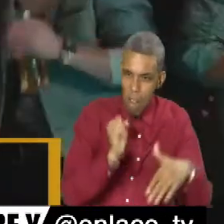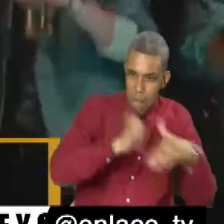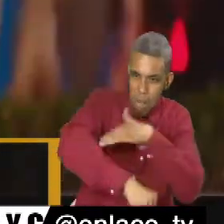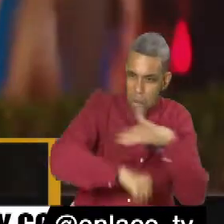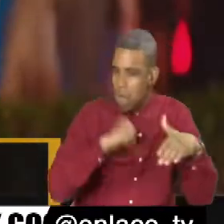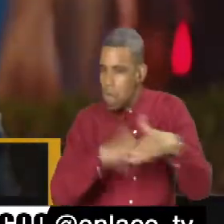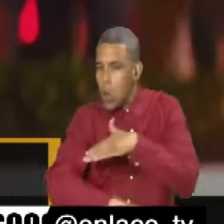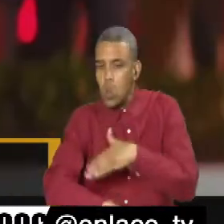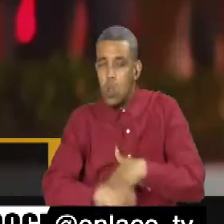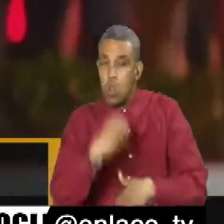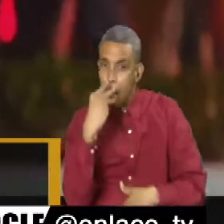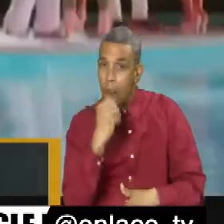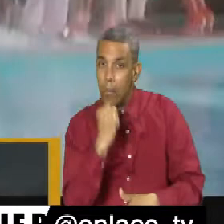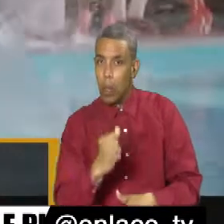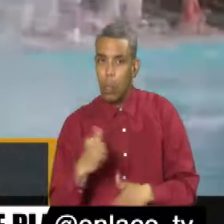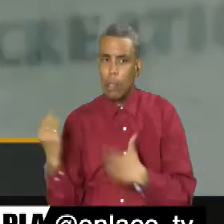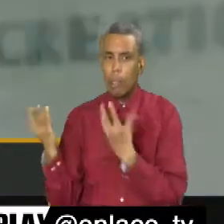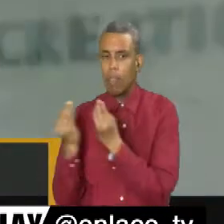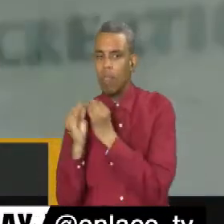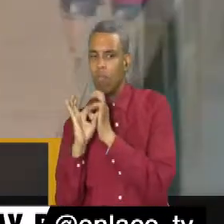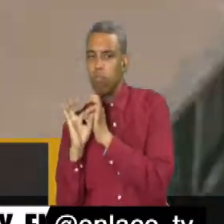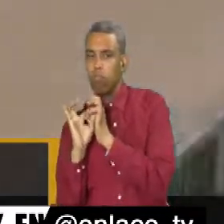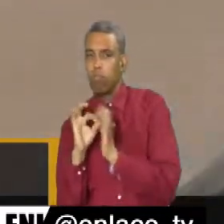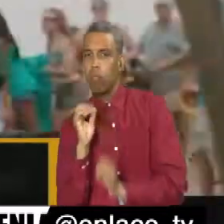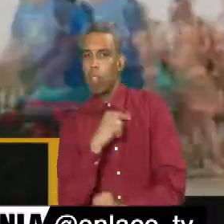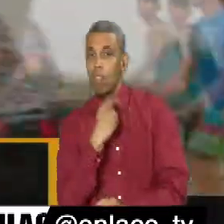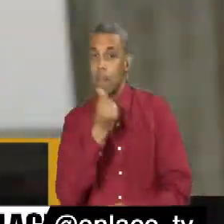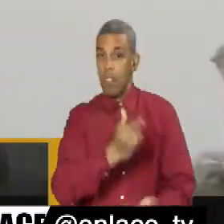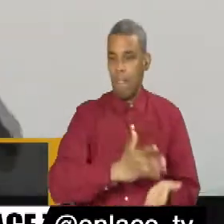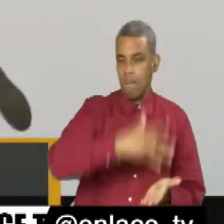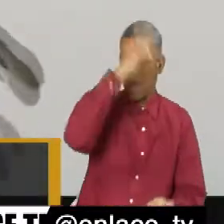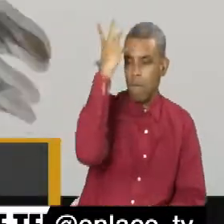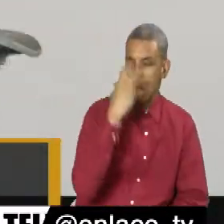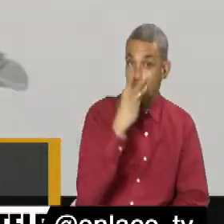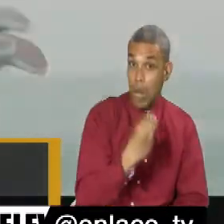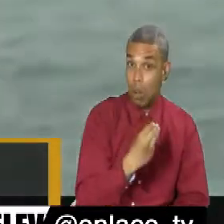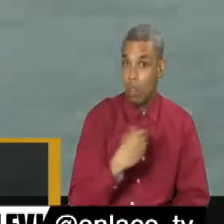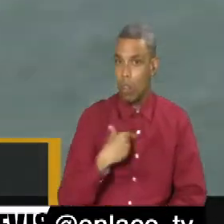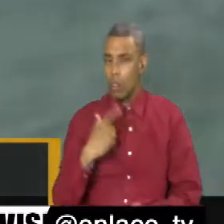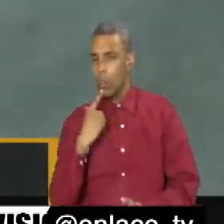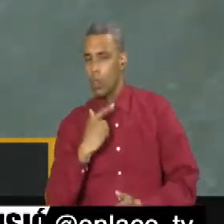playa de su destrucción a manos de un magnate petrolero.